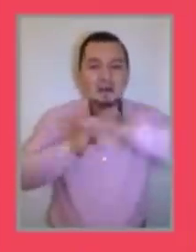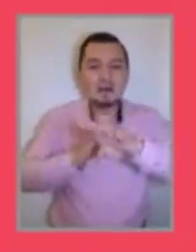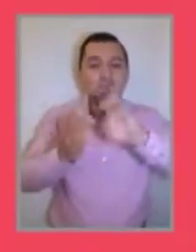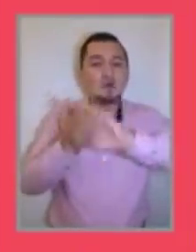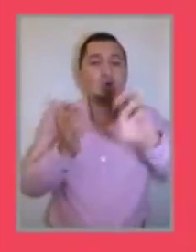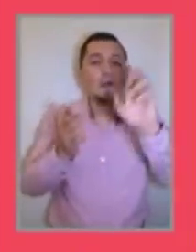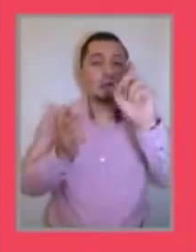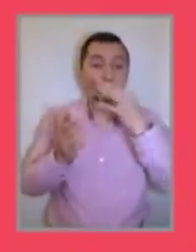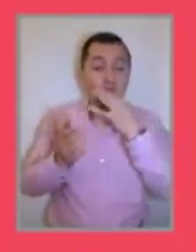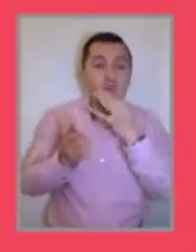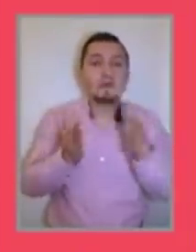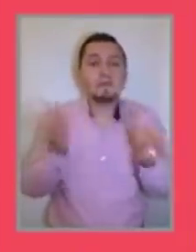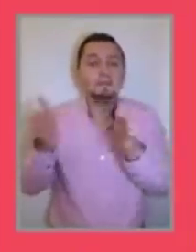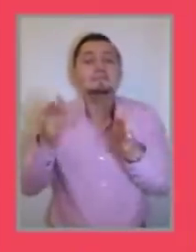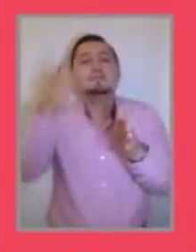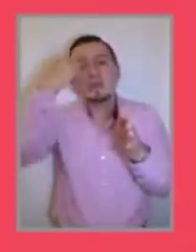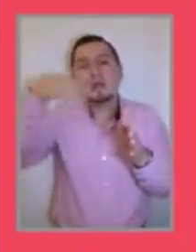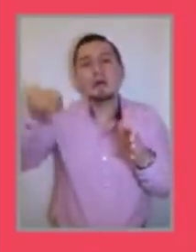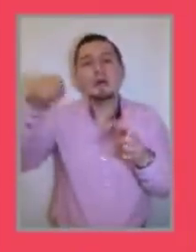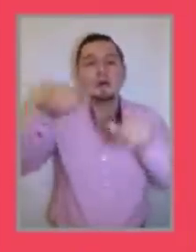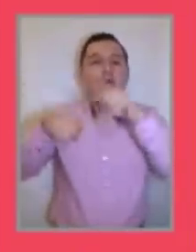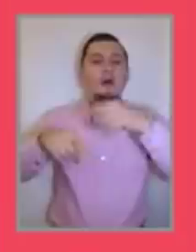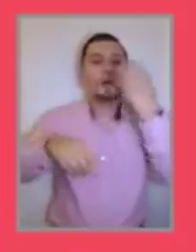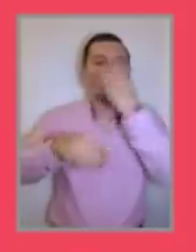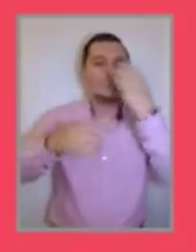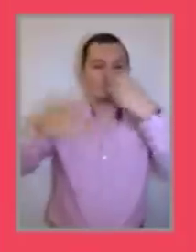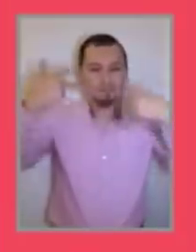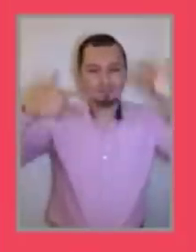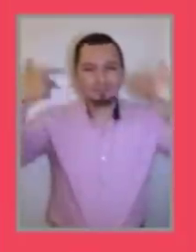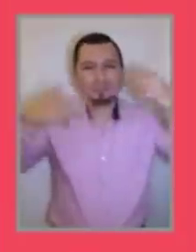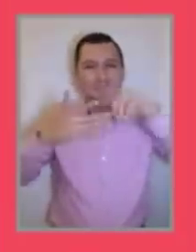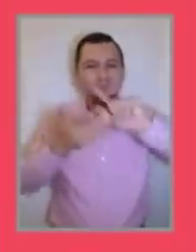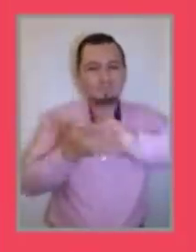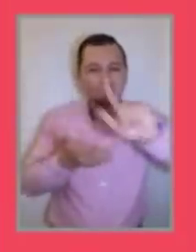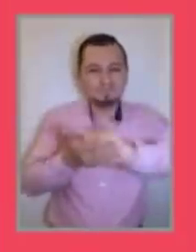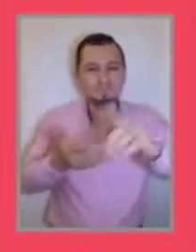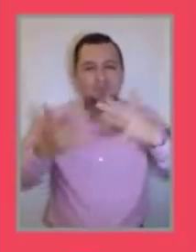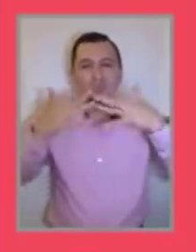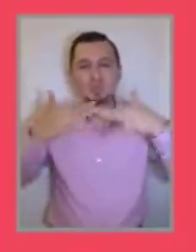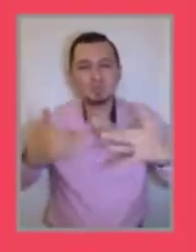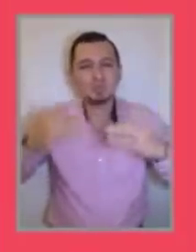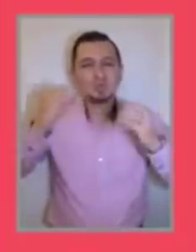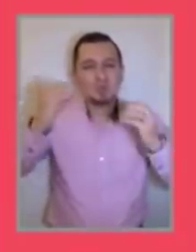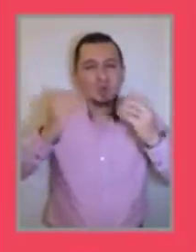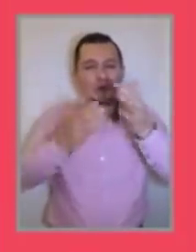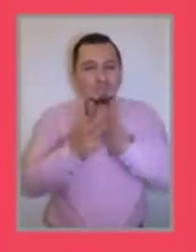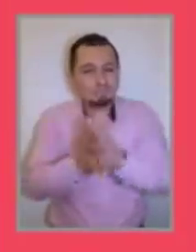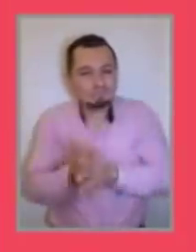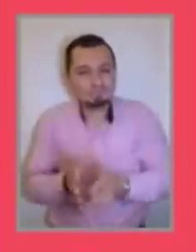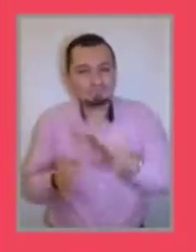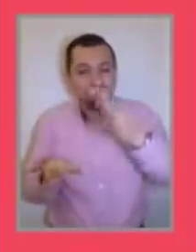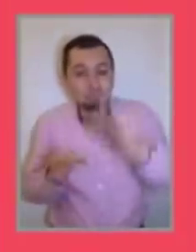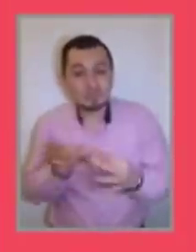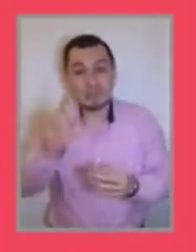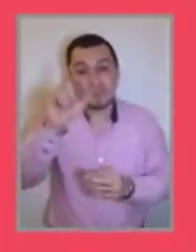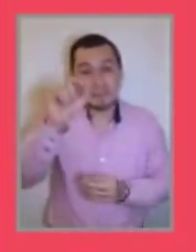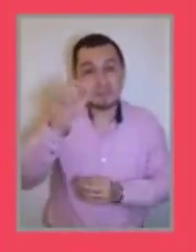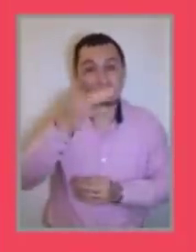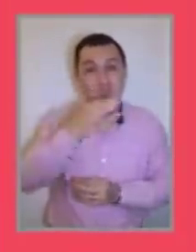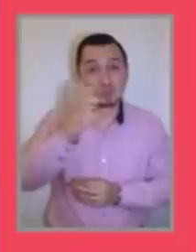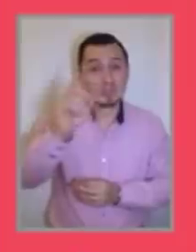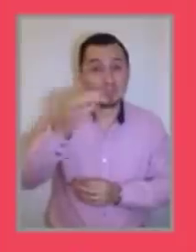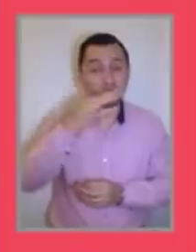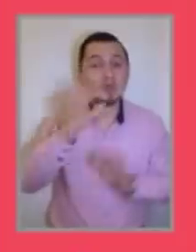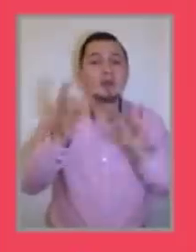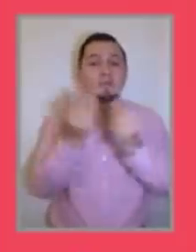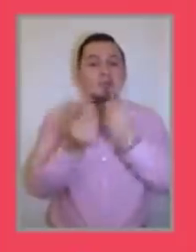áreas comunes, tanto dentro de las aulas como fuera de las aulas, y estos periodos de receso de 20 minutos en exteriores. Como ustedes saben,